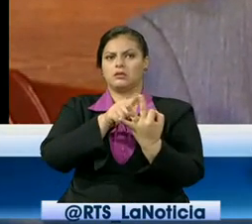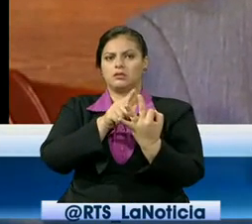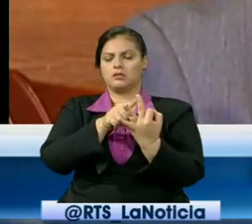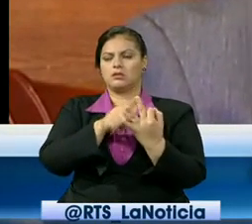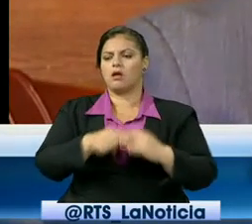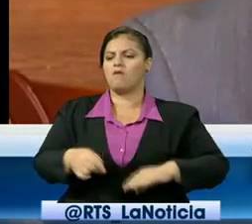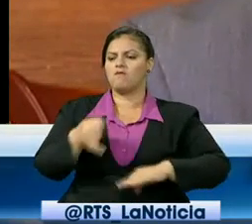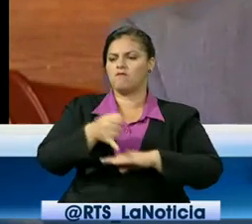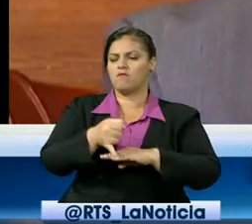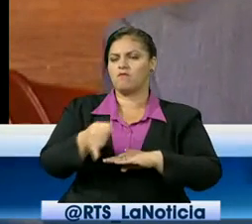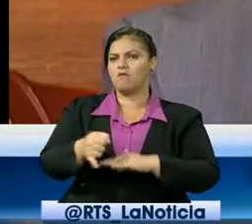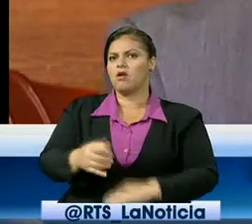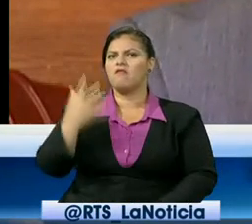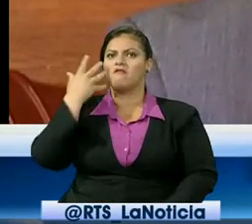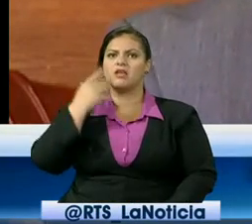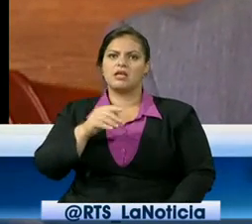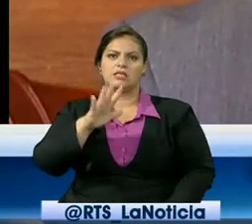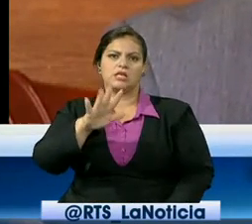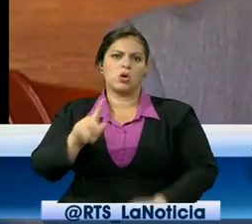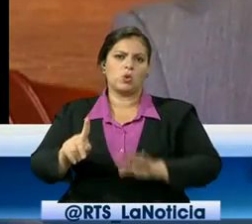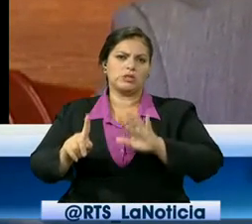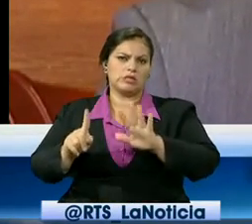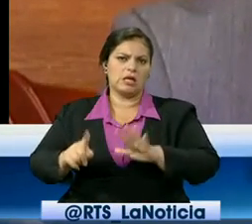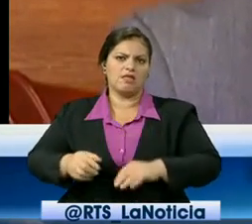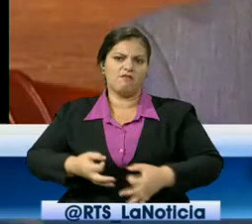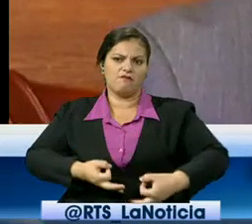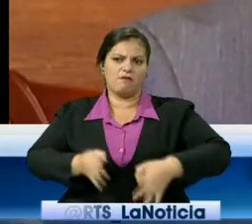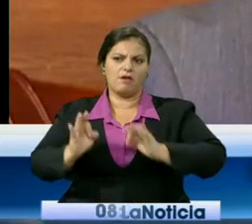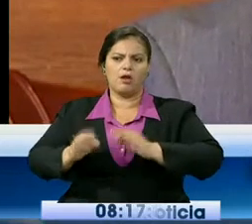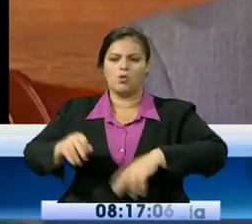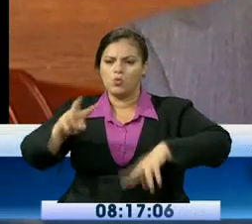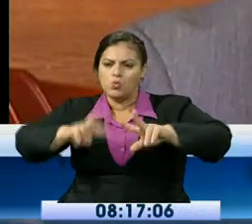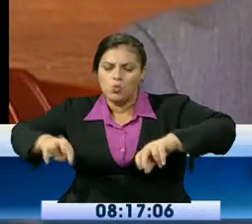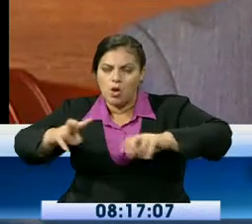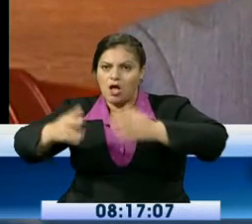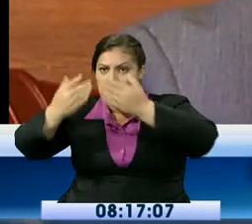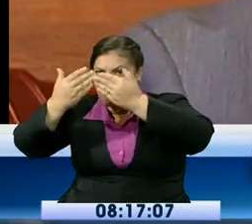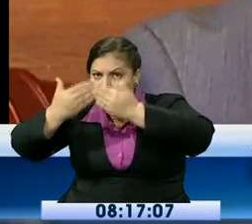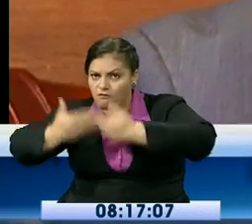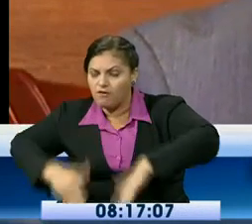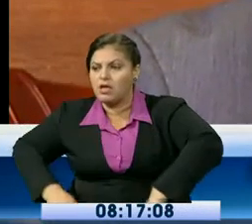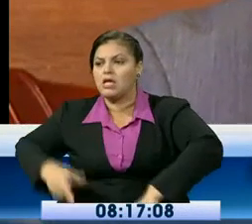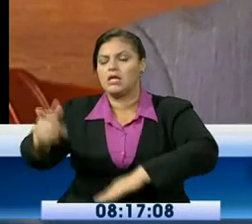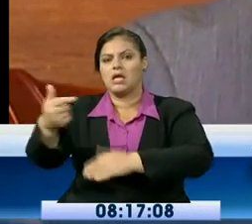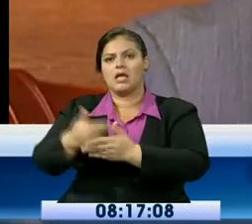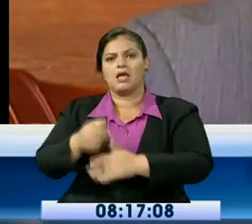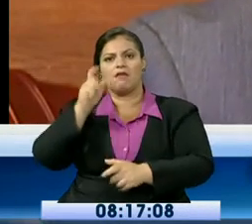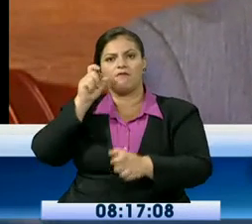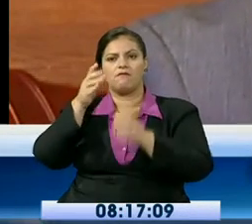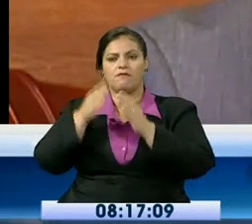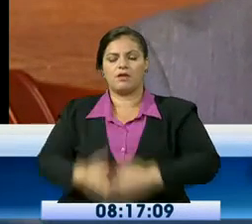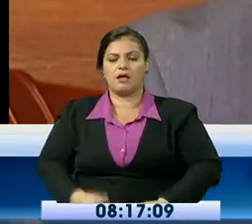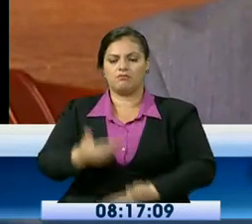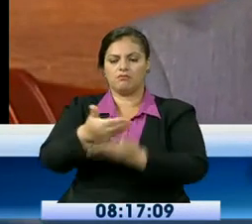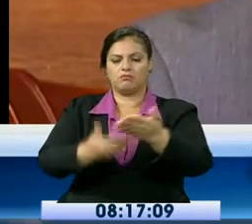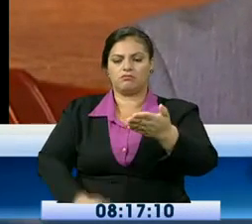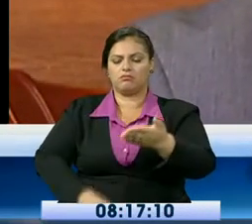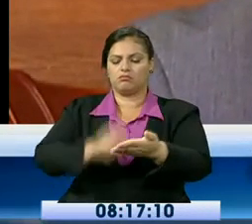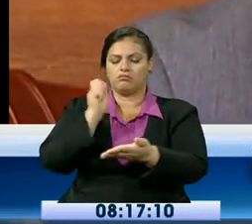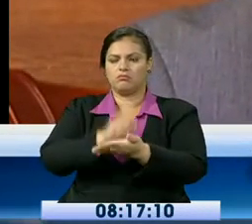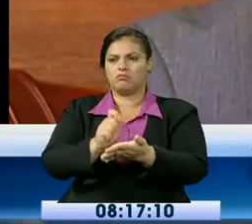entre el 5 y el 6 de febrero la etapa de instrucción, luego de la cual el fiscal tendrá que presentar un dictamen y tendrá que hacer el